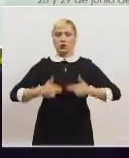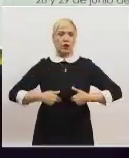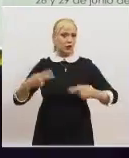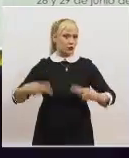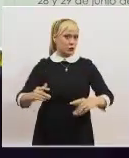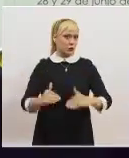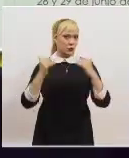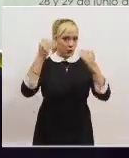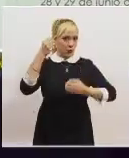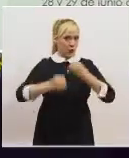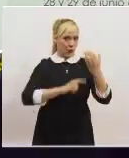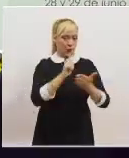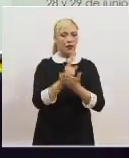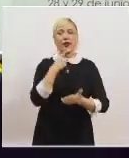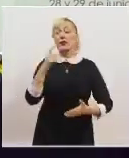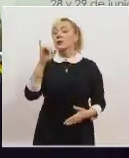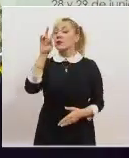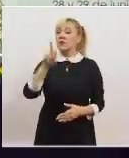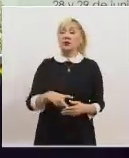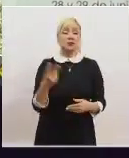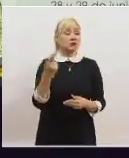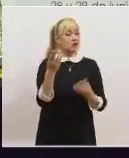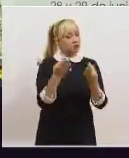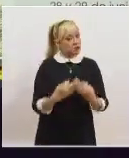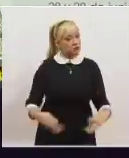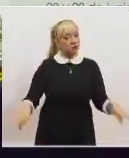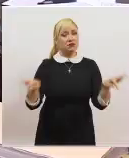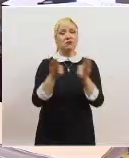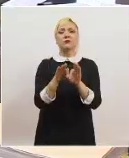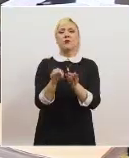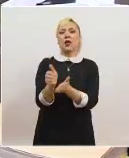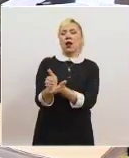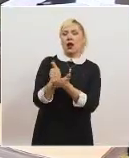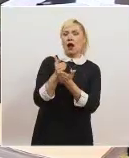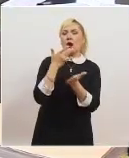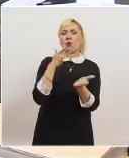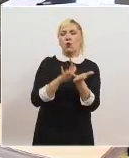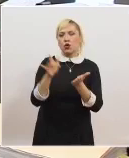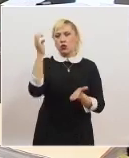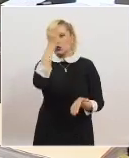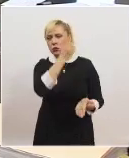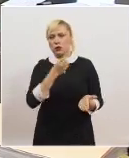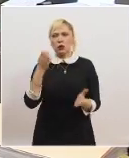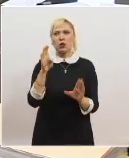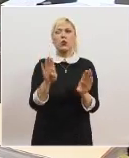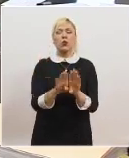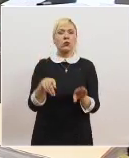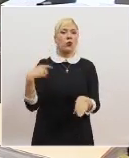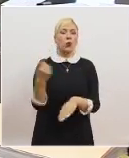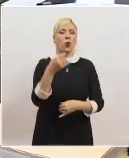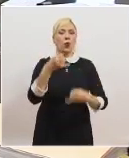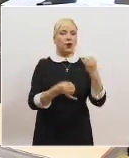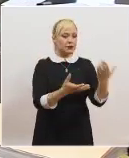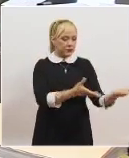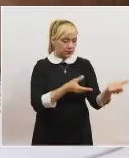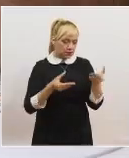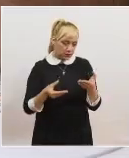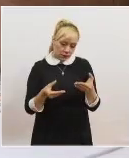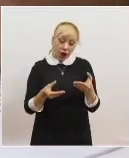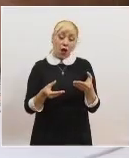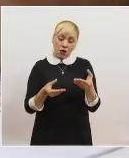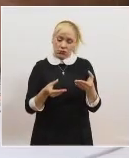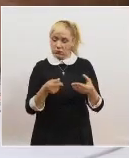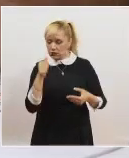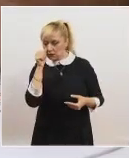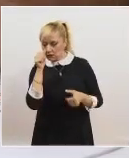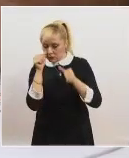Suprema Corte, indicó que es indispensable contar con herramientas de análisis que permitan a los juzgadores emitir mejores